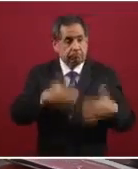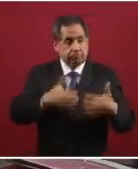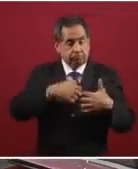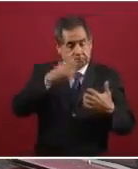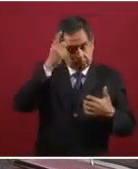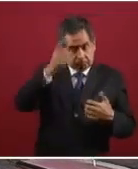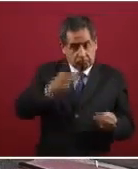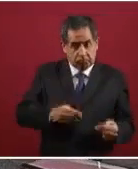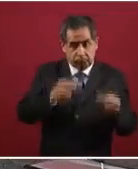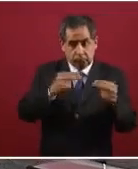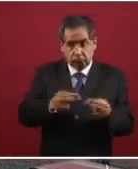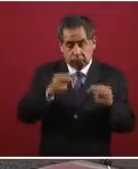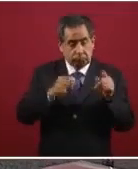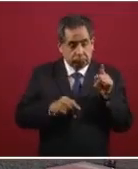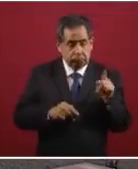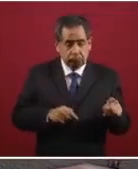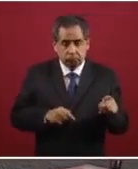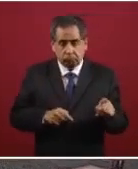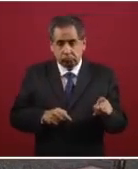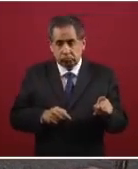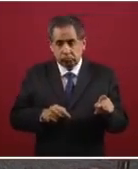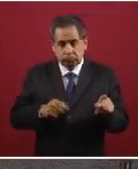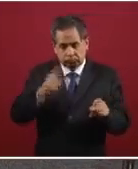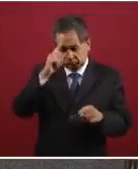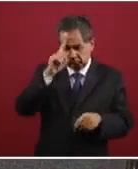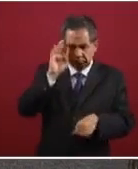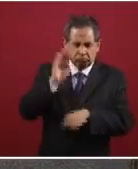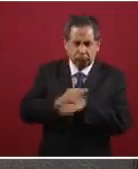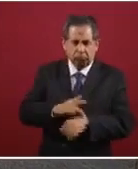empresario con dimensión cívica,